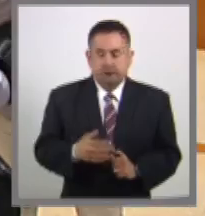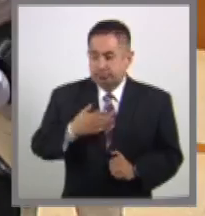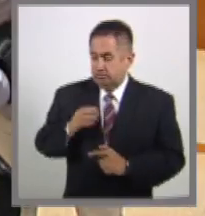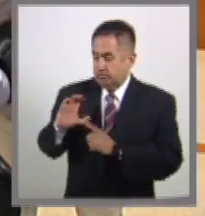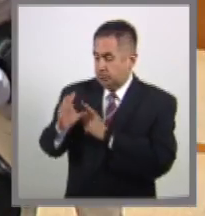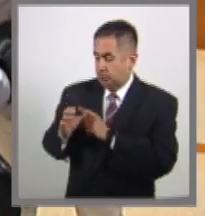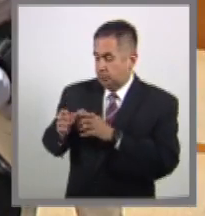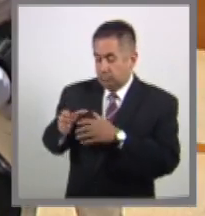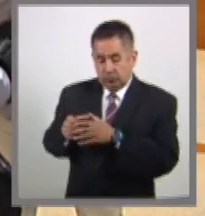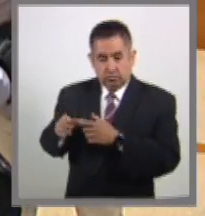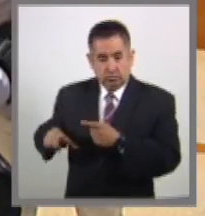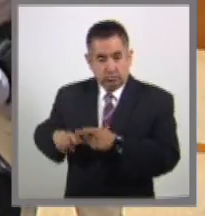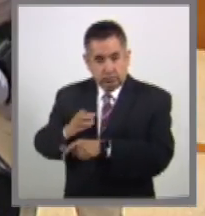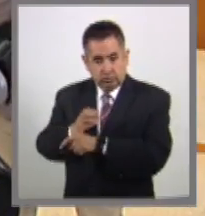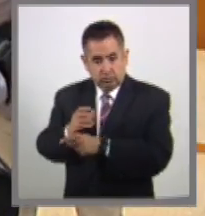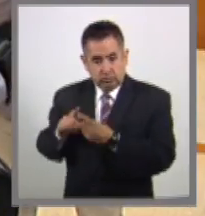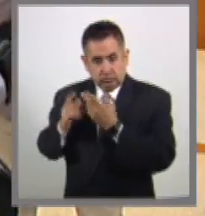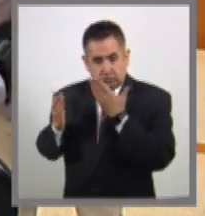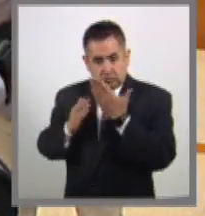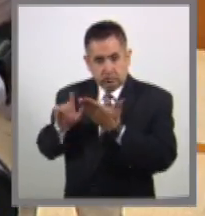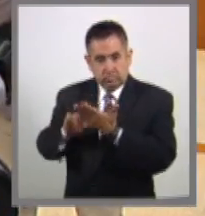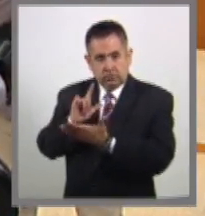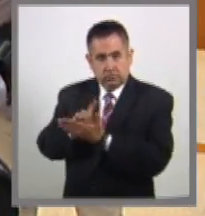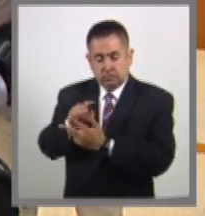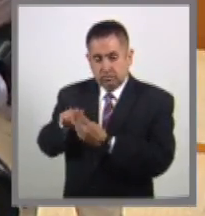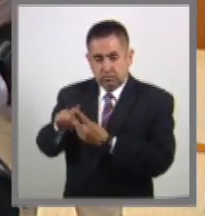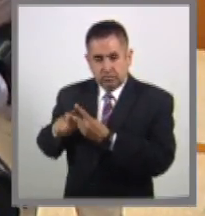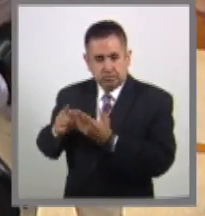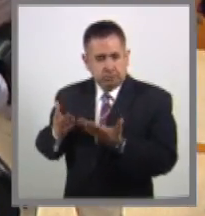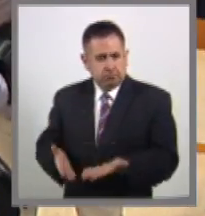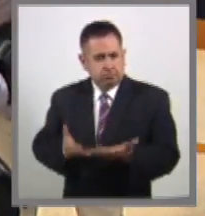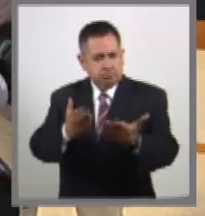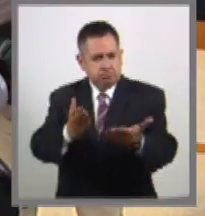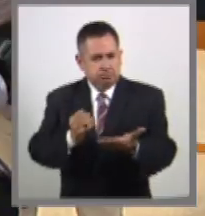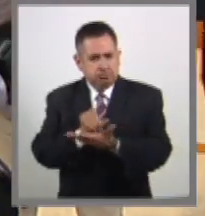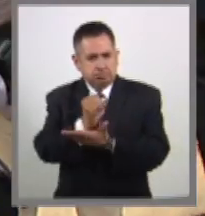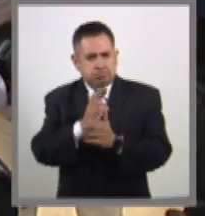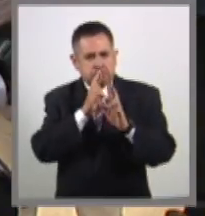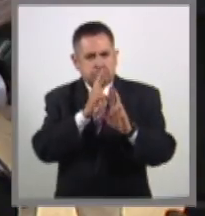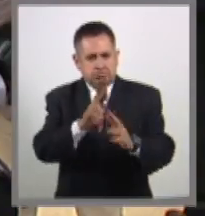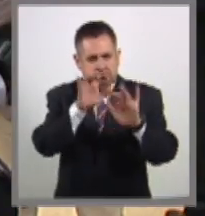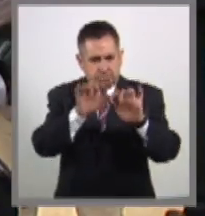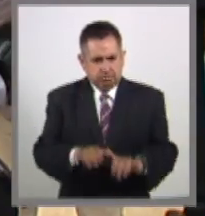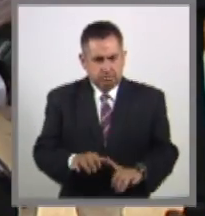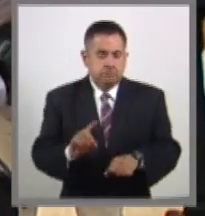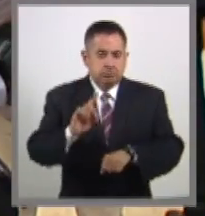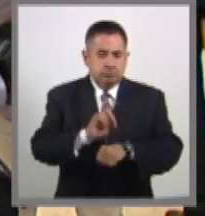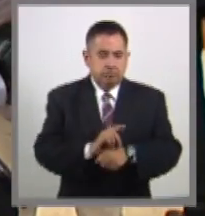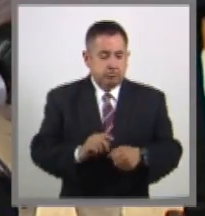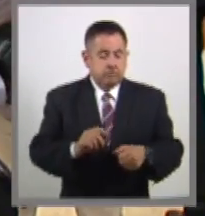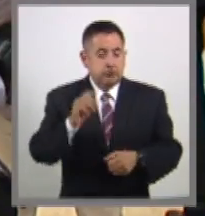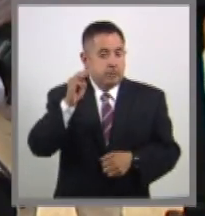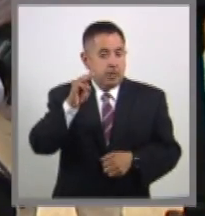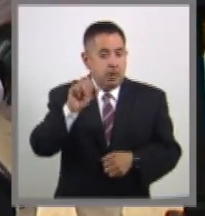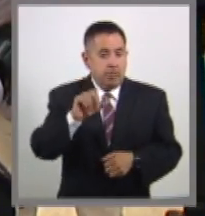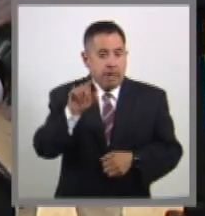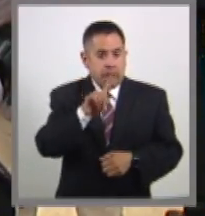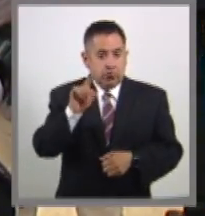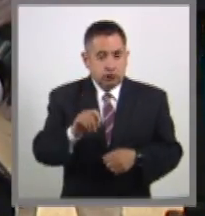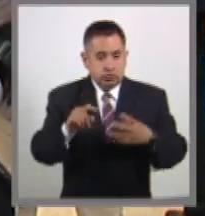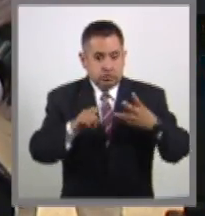unidas de gobernación y de estudios legislativos presentó el dictamen por el que se declara el tercer sábado de marzo de cada año